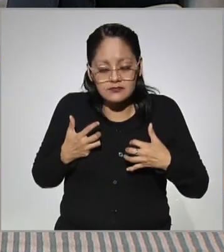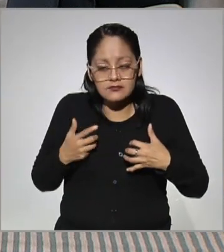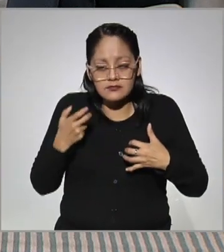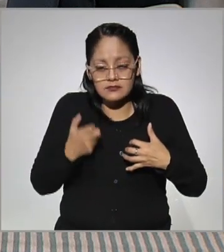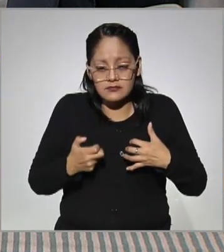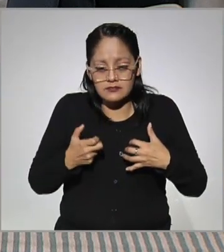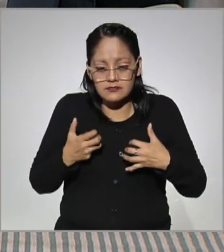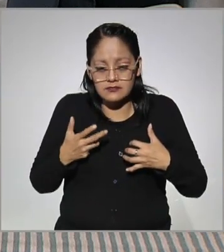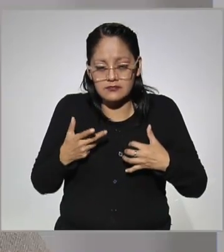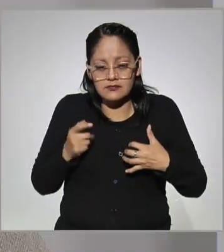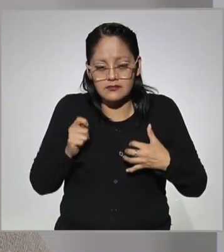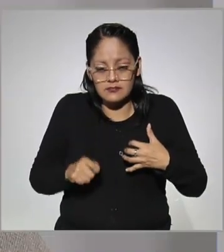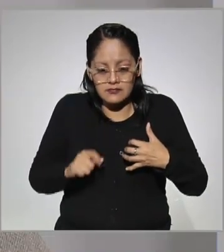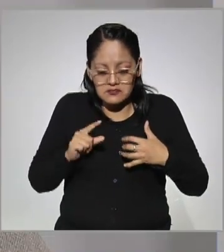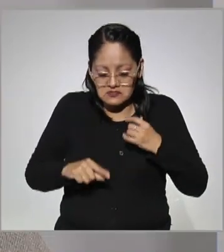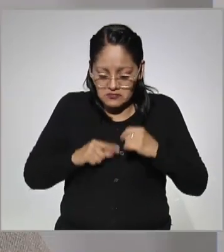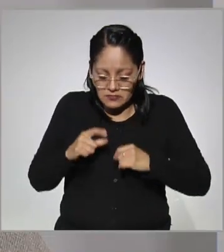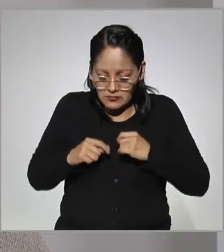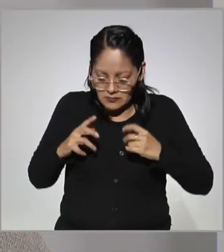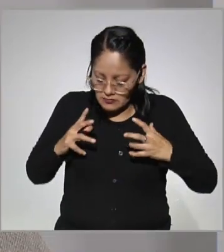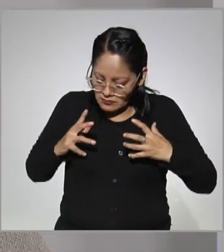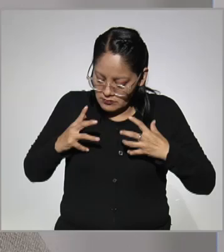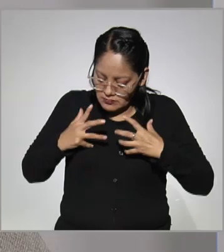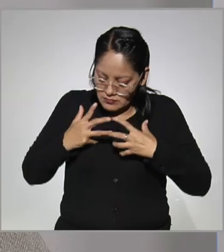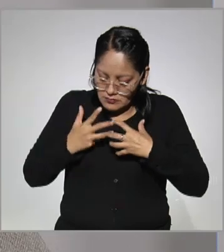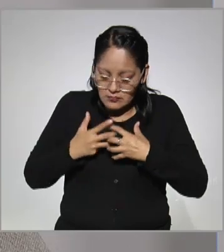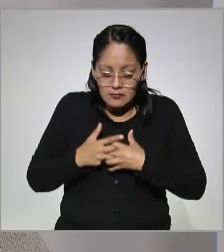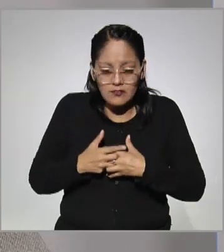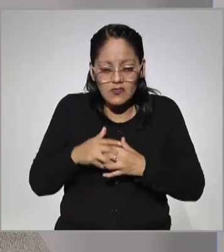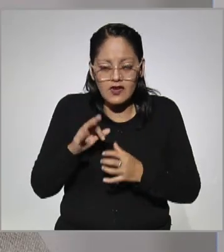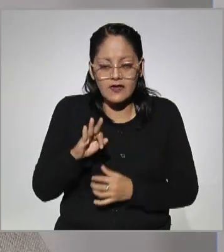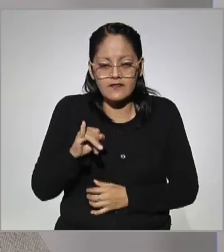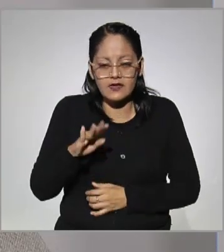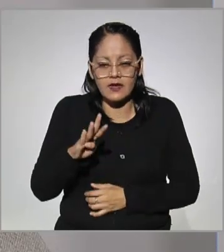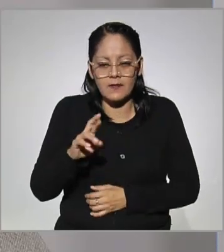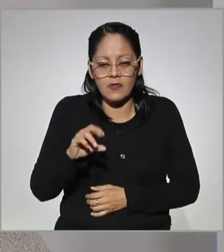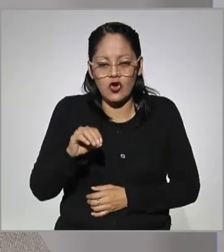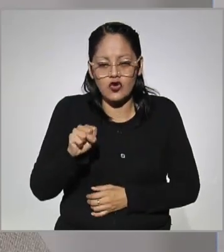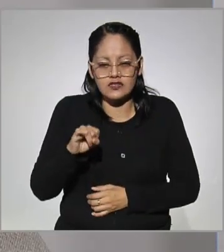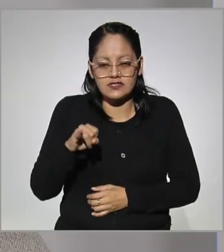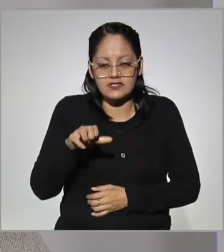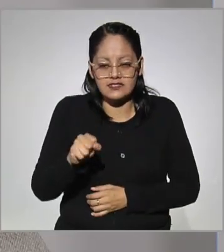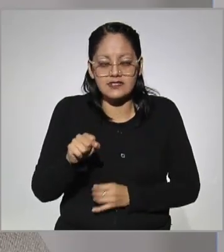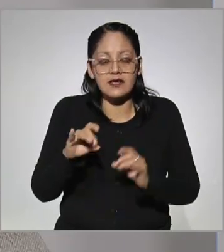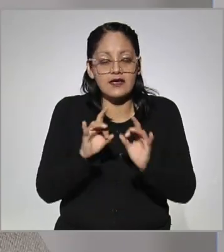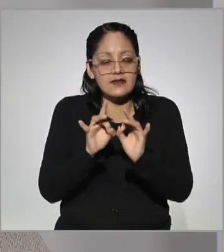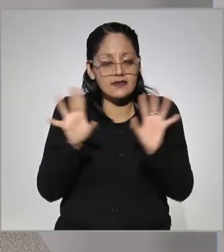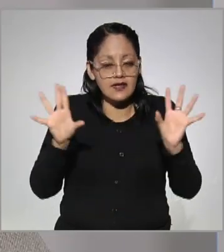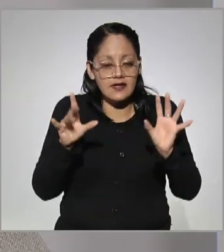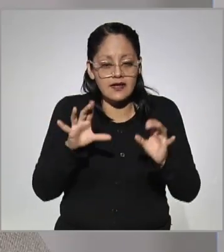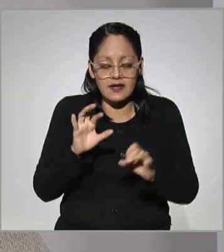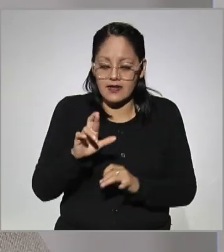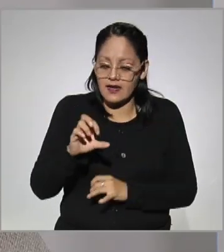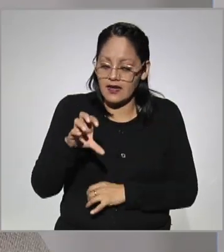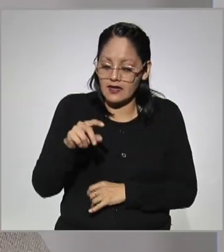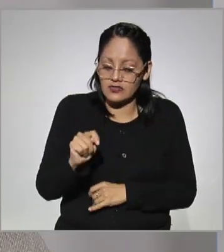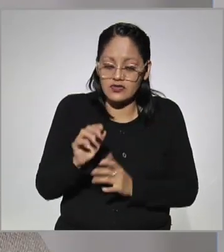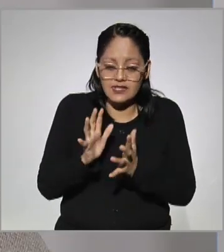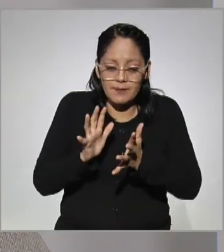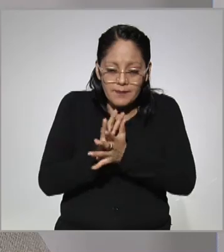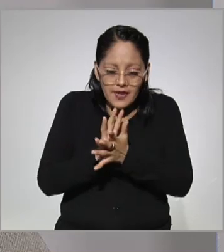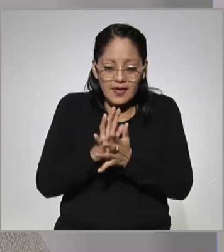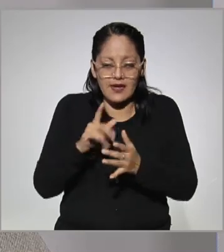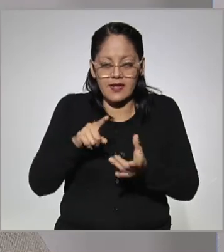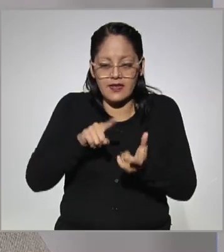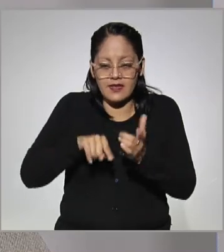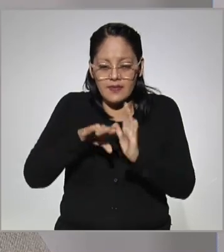está unido el útero, pueden crear como mucha fibrosis, entonces eso hace que de repente el recto se pegue, la vejiga y eso